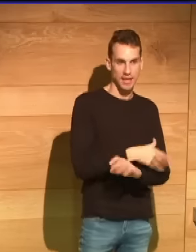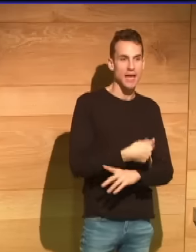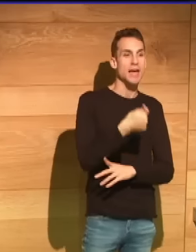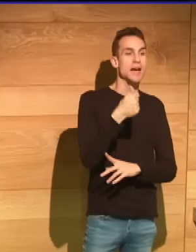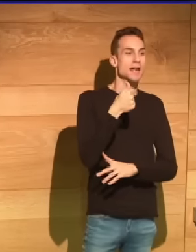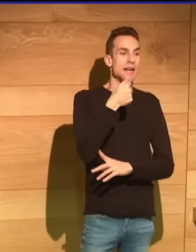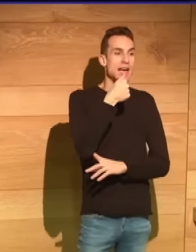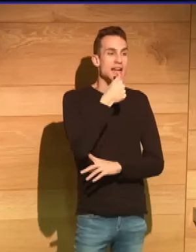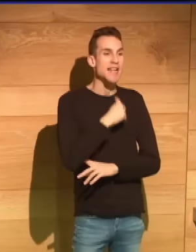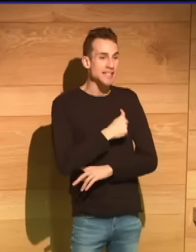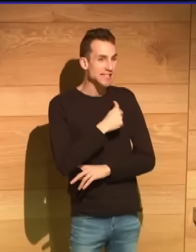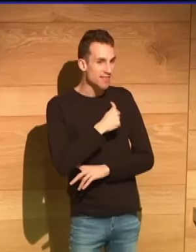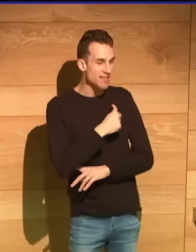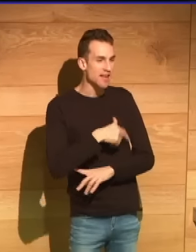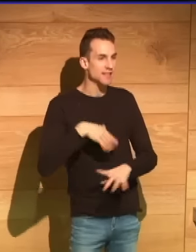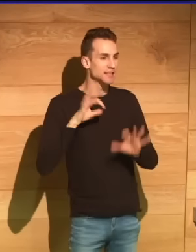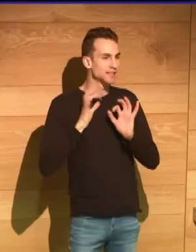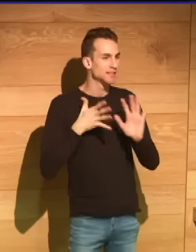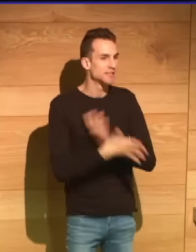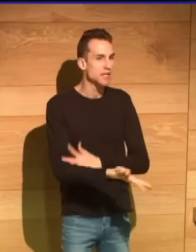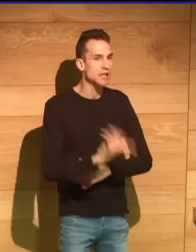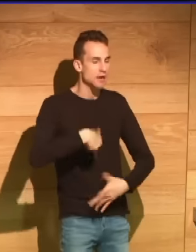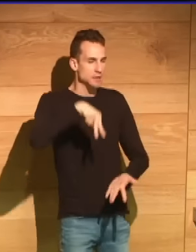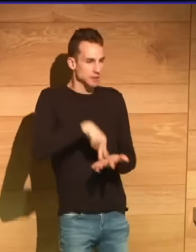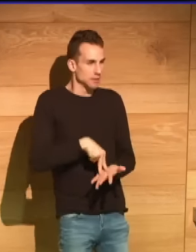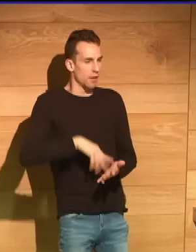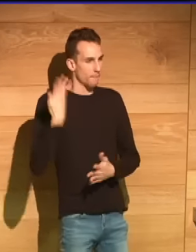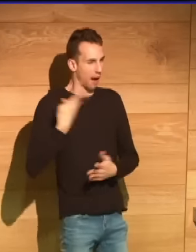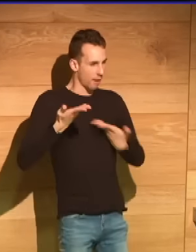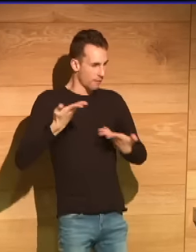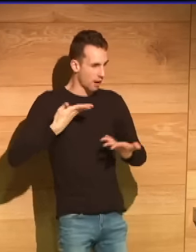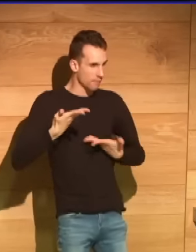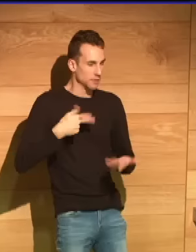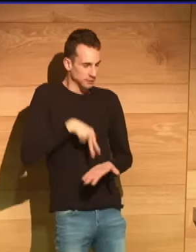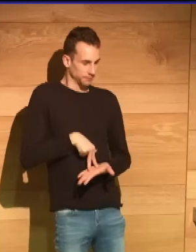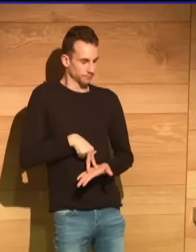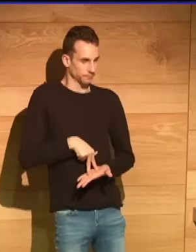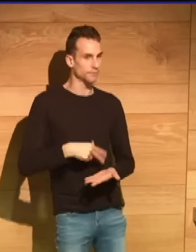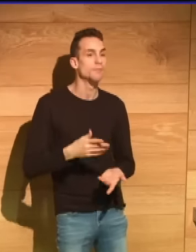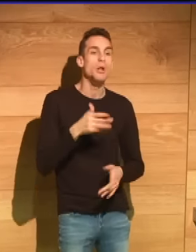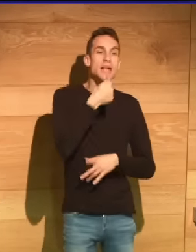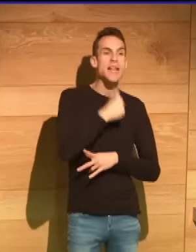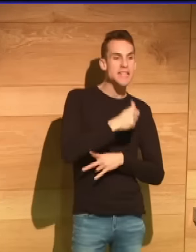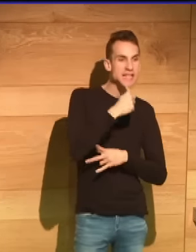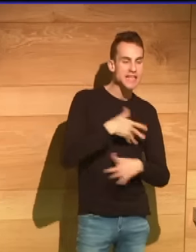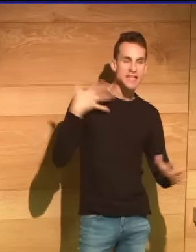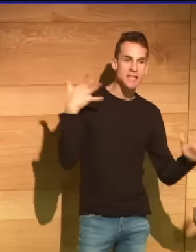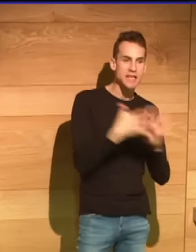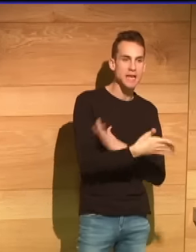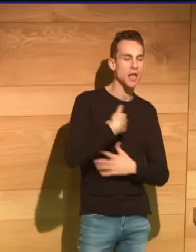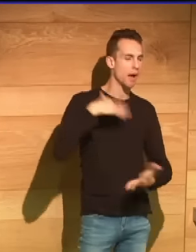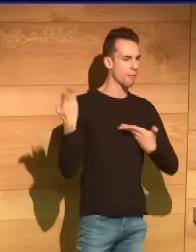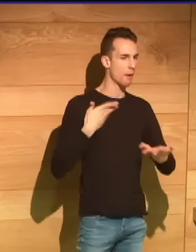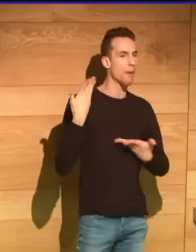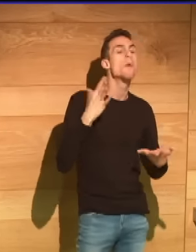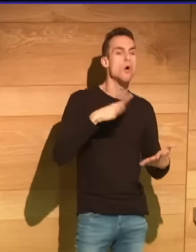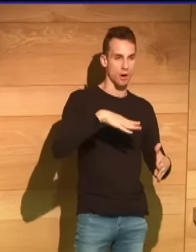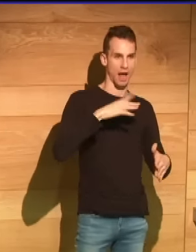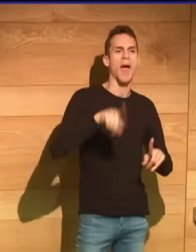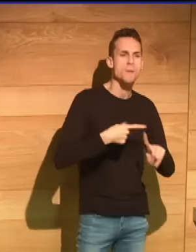es quedarte donde estás a pesar de los golpes, pero la resiliencia es que a pesar de los golpes sigas avanzando y salir